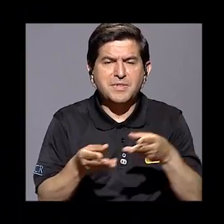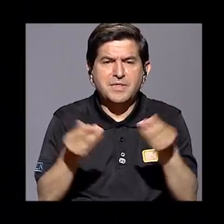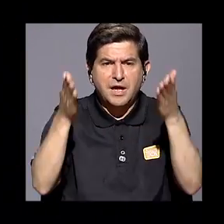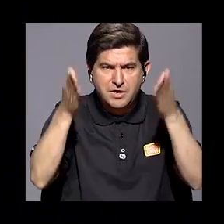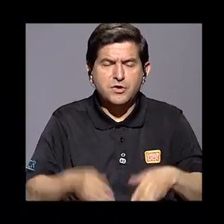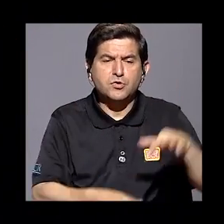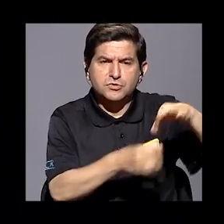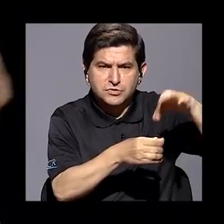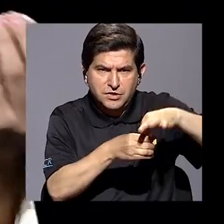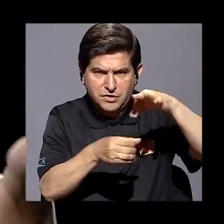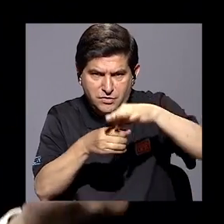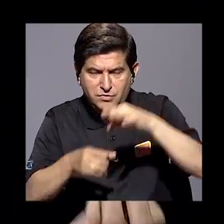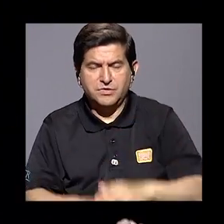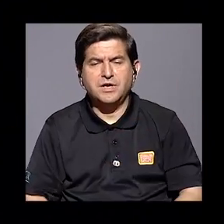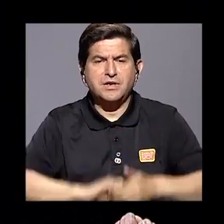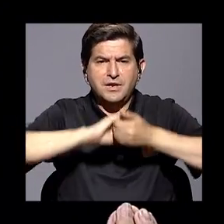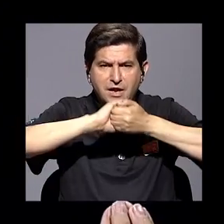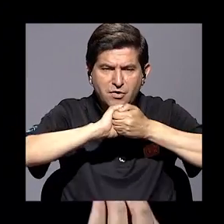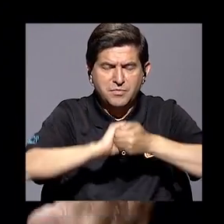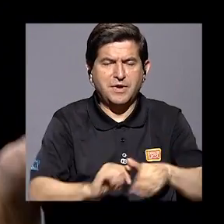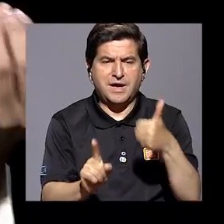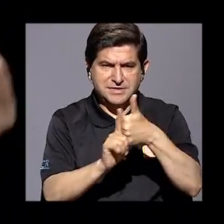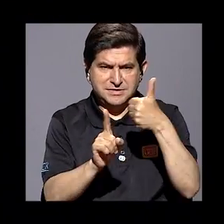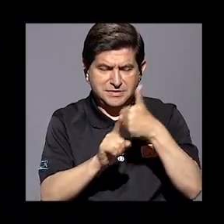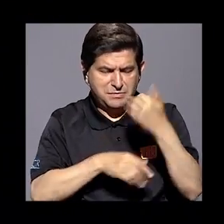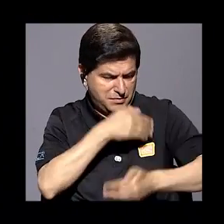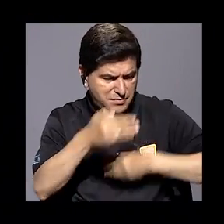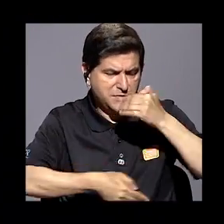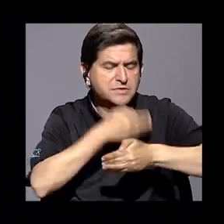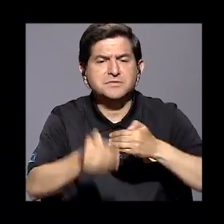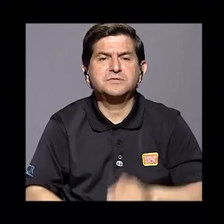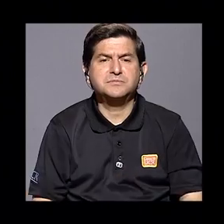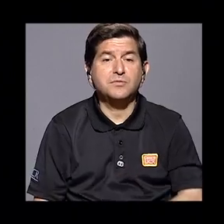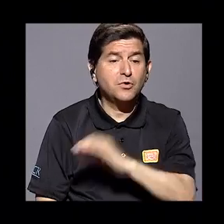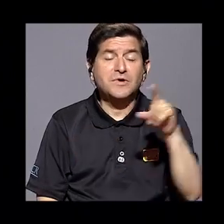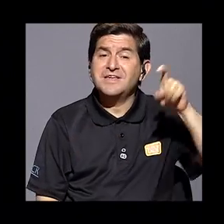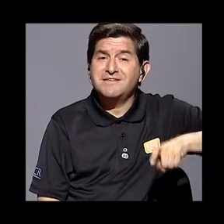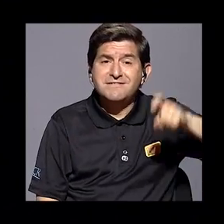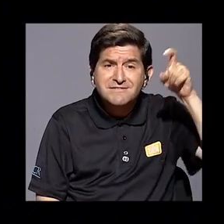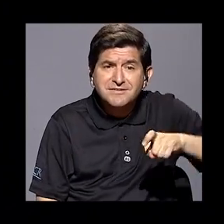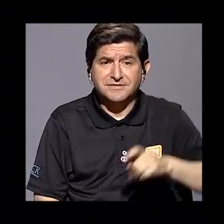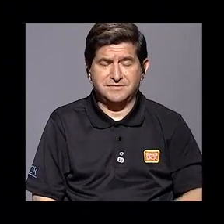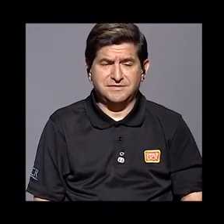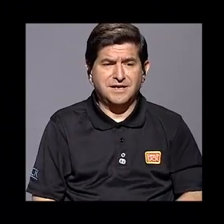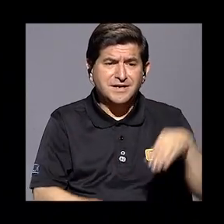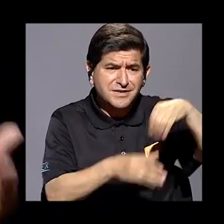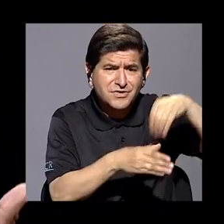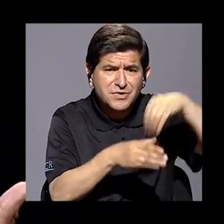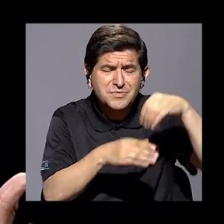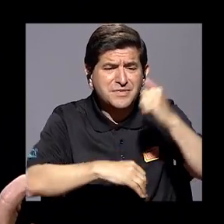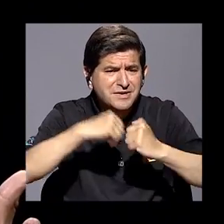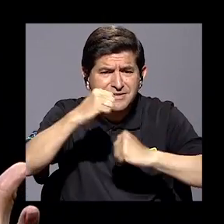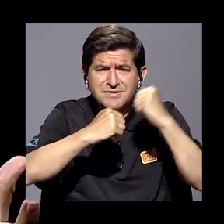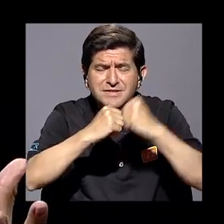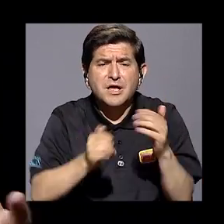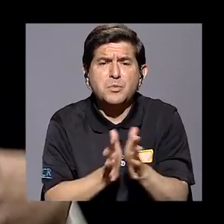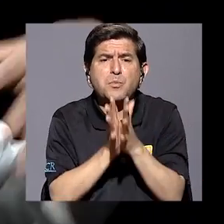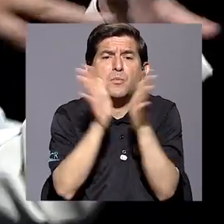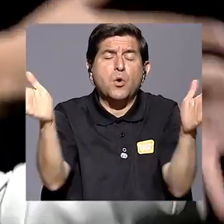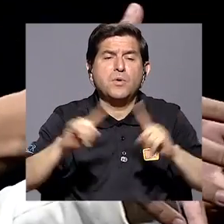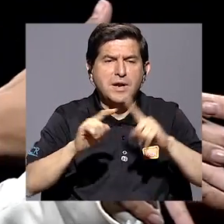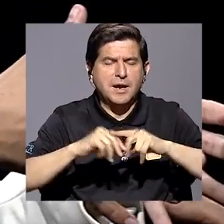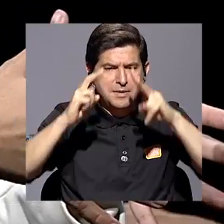productores agropecuarios a cooperativas autogestionadas y también es necesario invertir en infraestructura pública